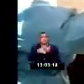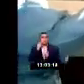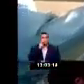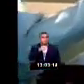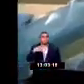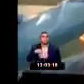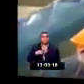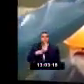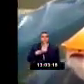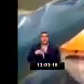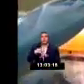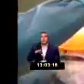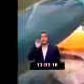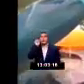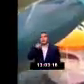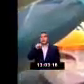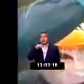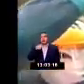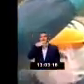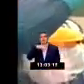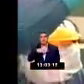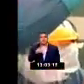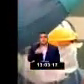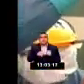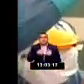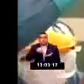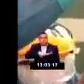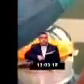para la detección del coronavirus. Isaías Cruz, TC Televisión.